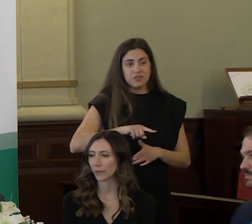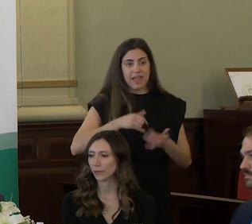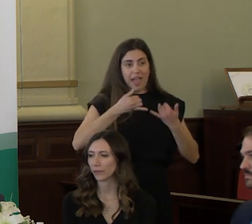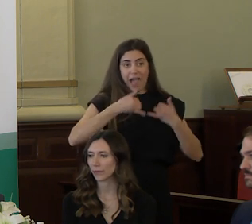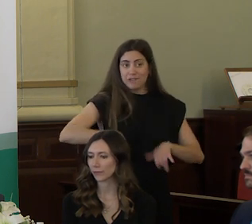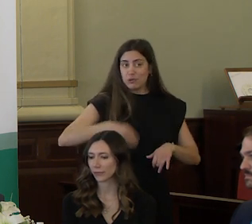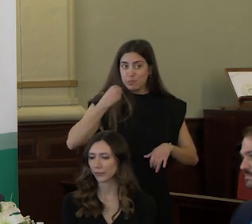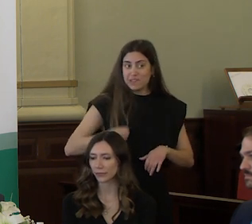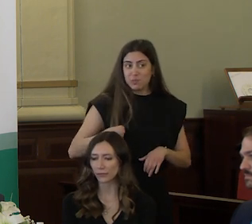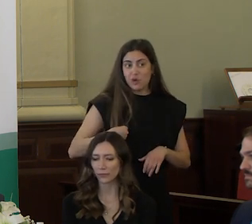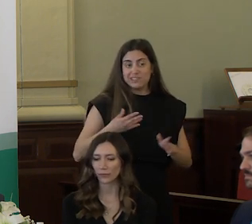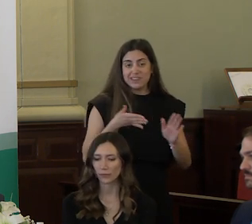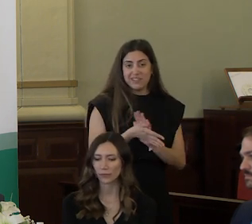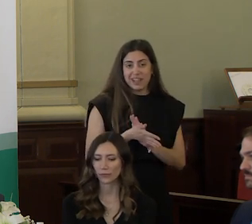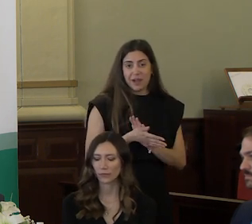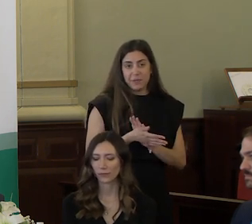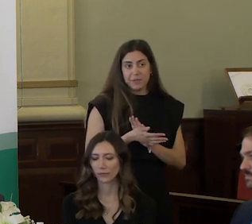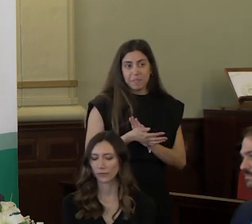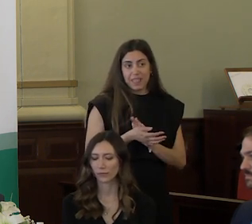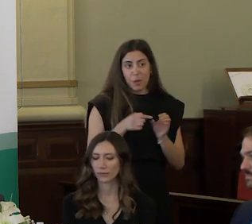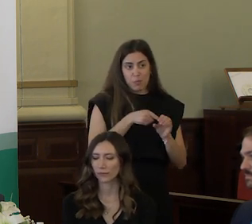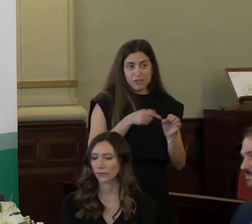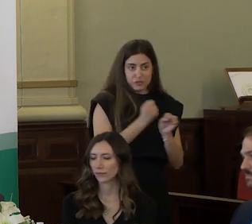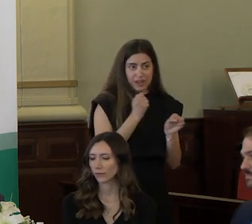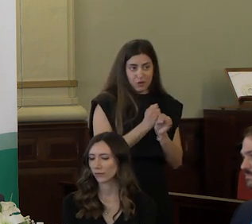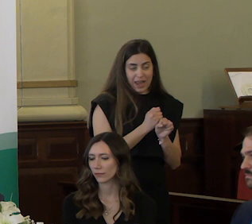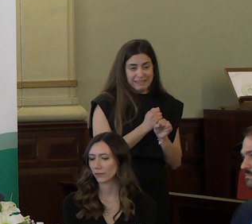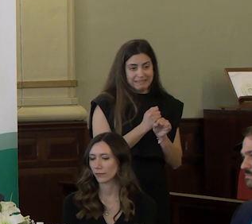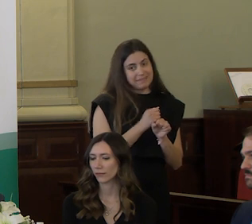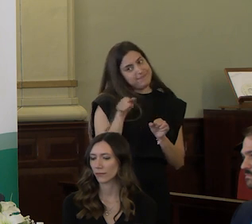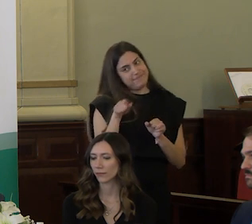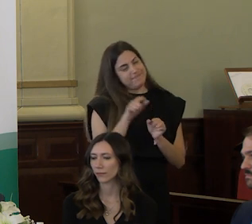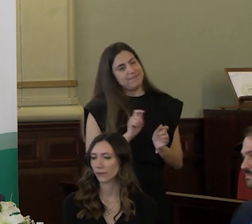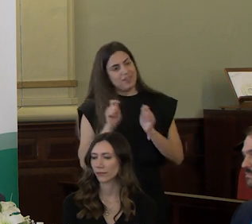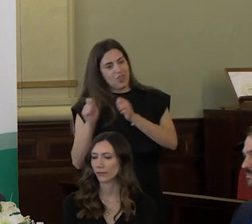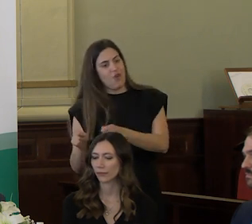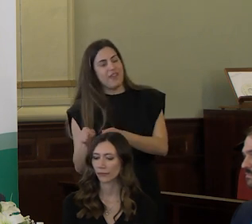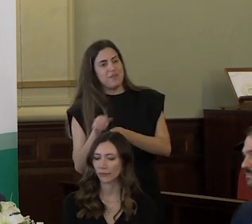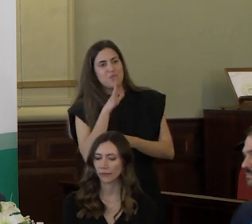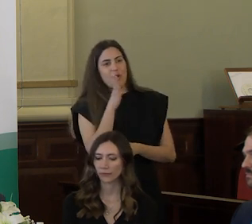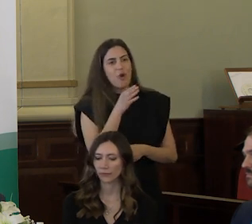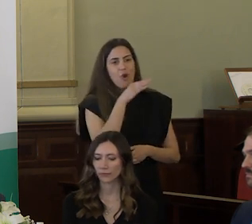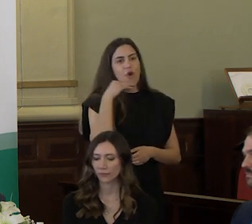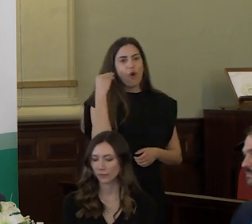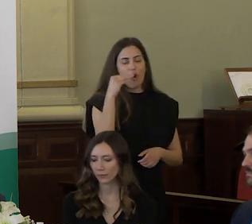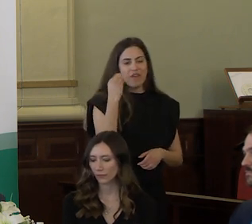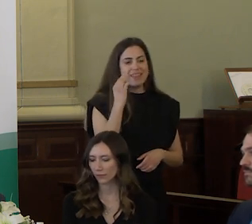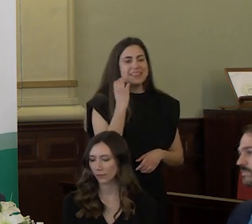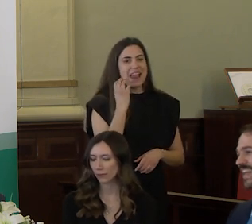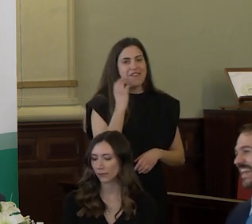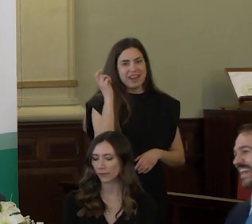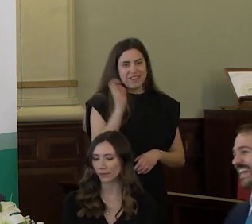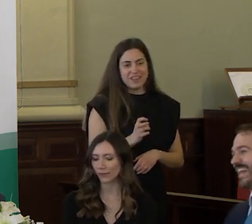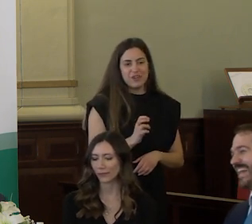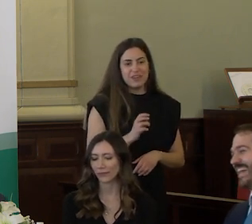relevo en el cual llegaba pues, un joven que venía de Talavera, un Alicante, bueno, no sabe ni lo que